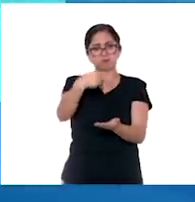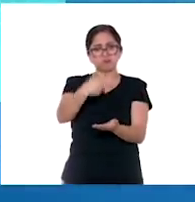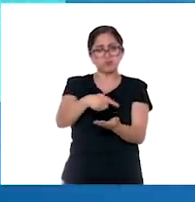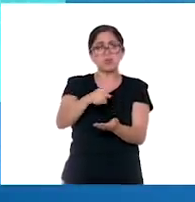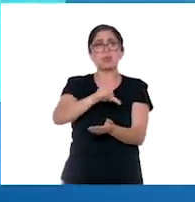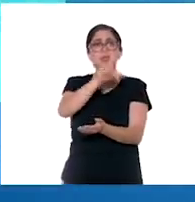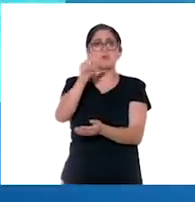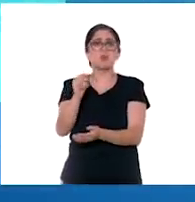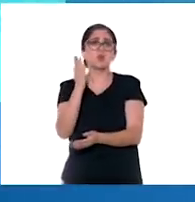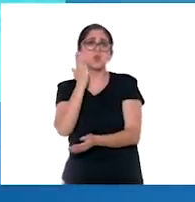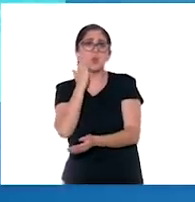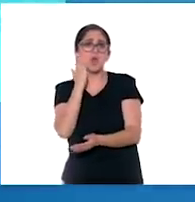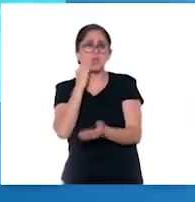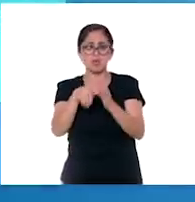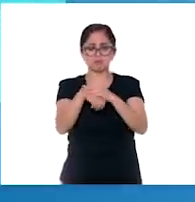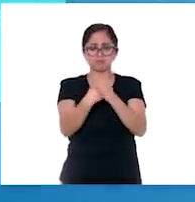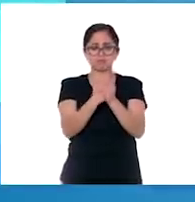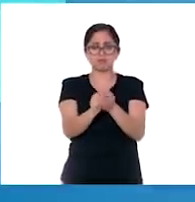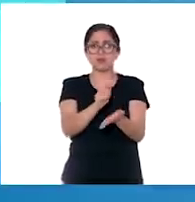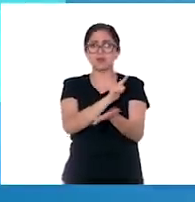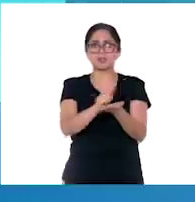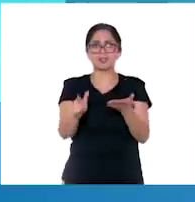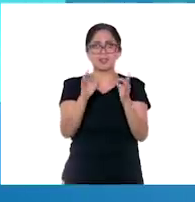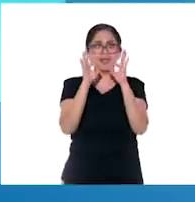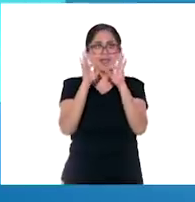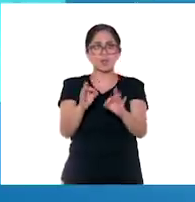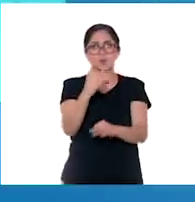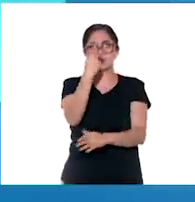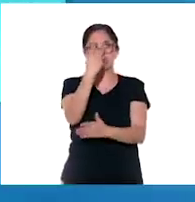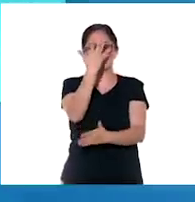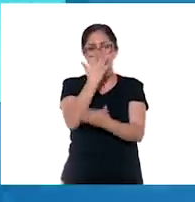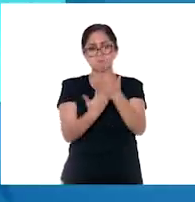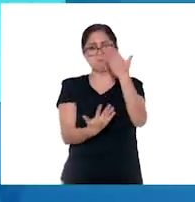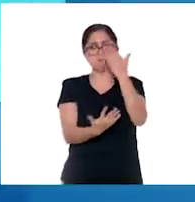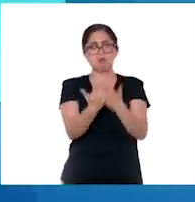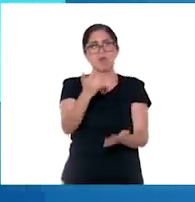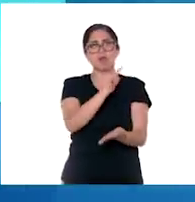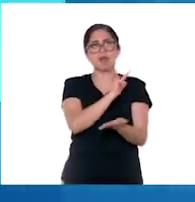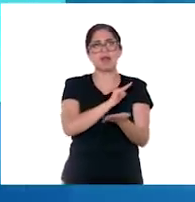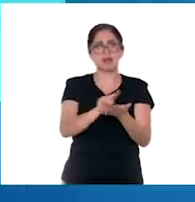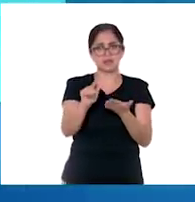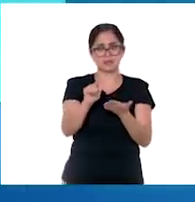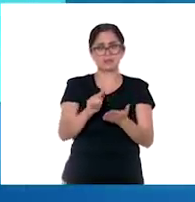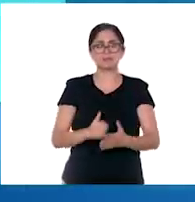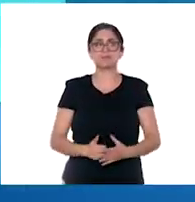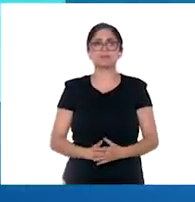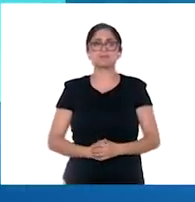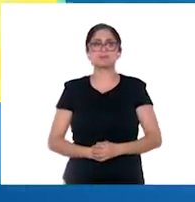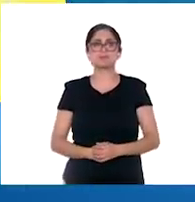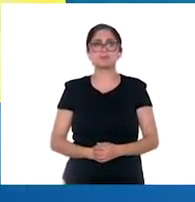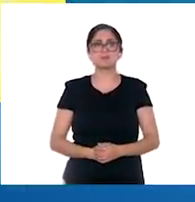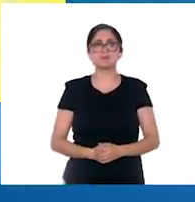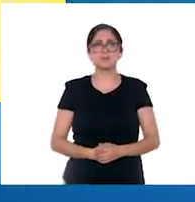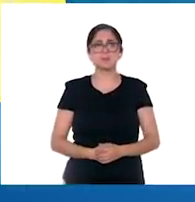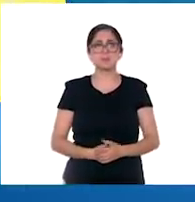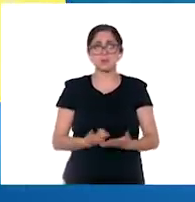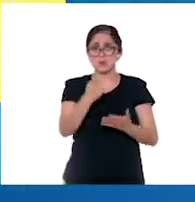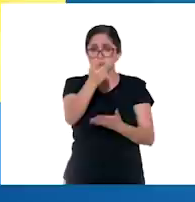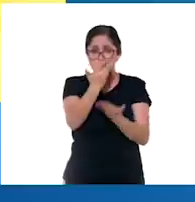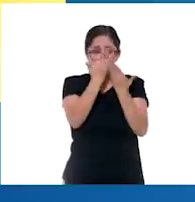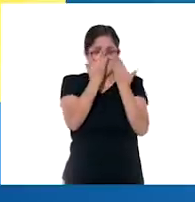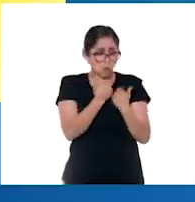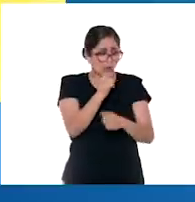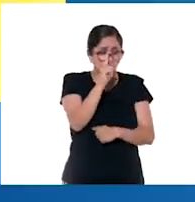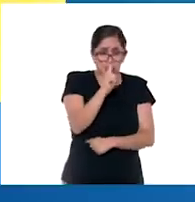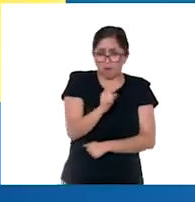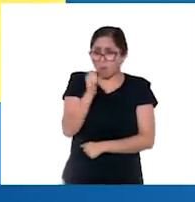Sécalas con una toalla. ¡Y listo! ¡Tus manos están limpias! Si no tienes agua y jabón,